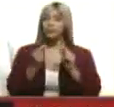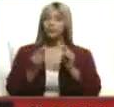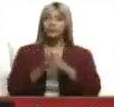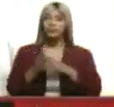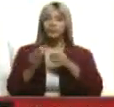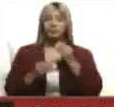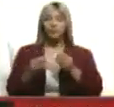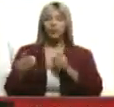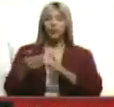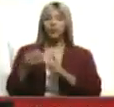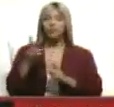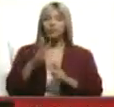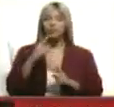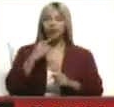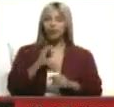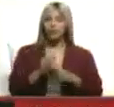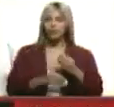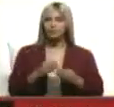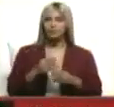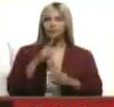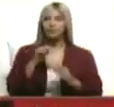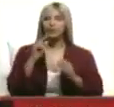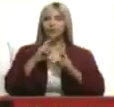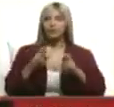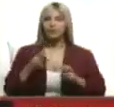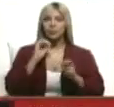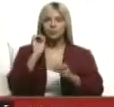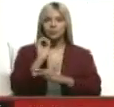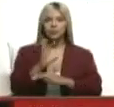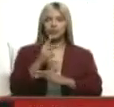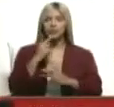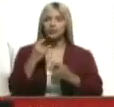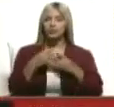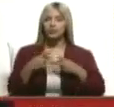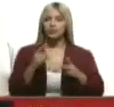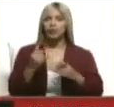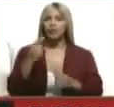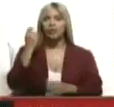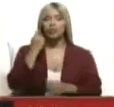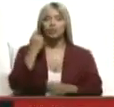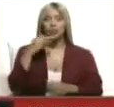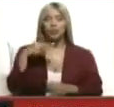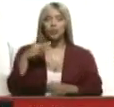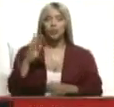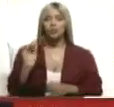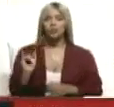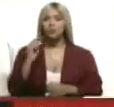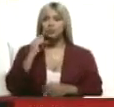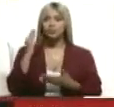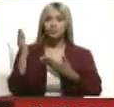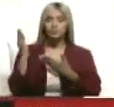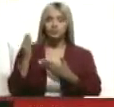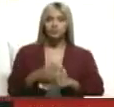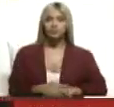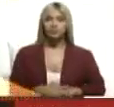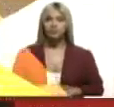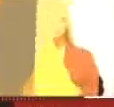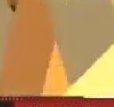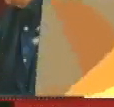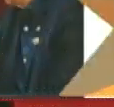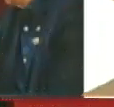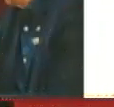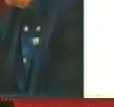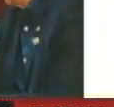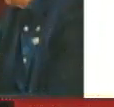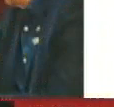contiene el Código Penal. Vamos a revisar este mensaje que publica, en este caso, el diputado Pedro Infante. Esto fue el día de ayer en la Asamblea Nacional. Dice,